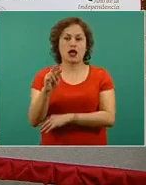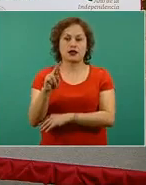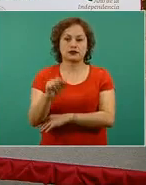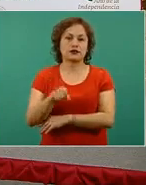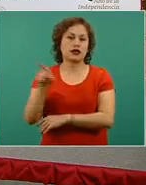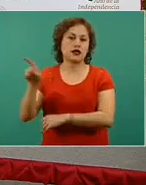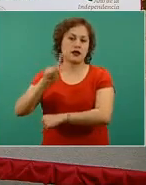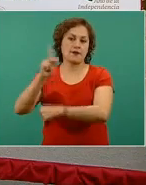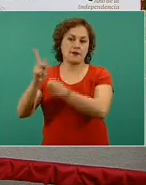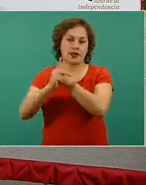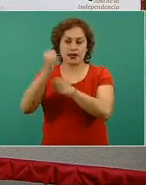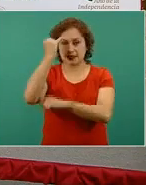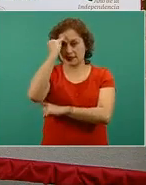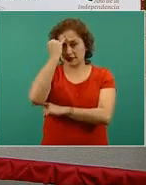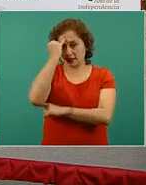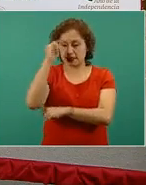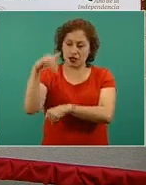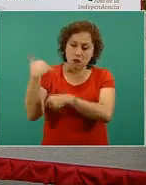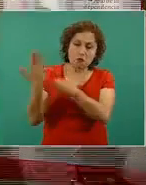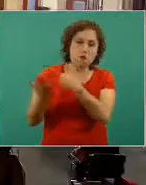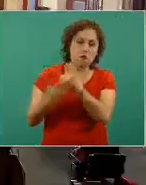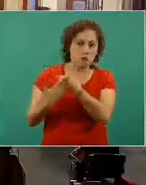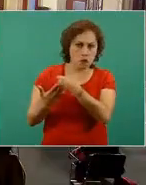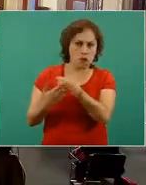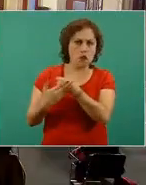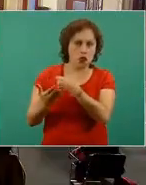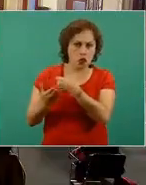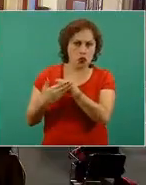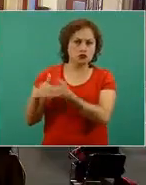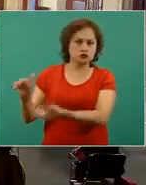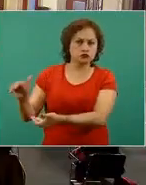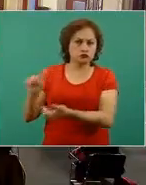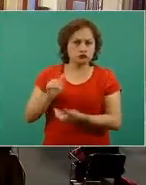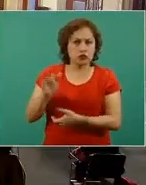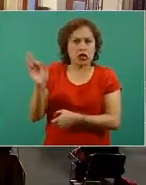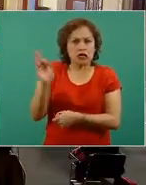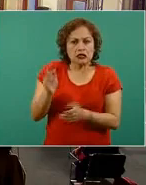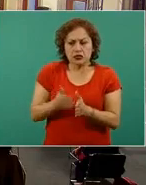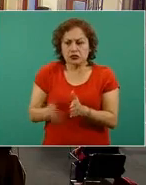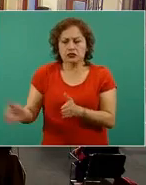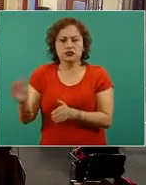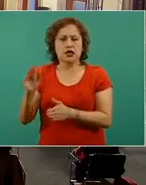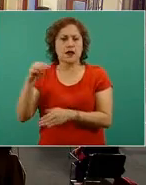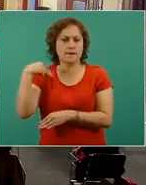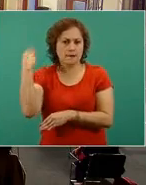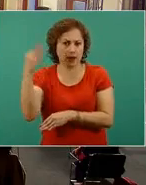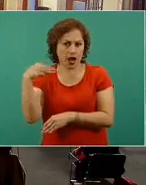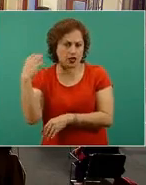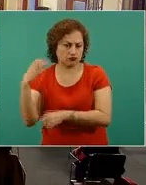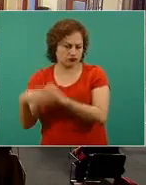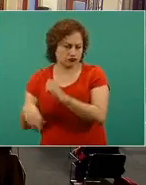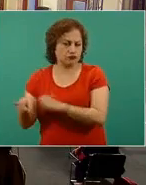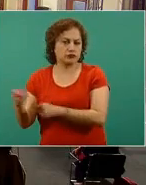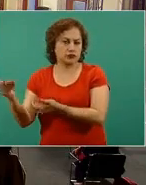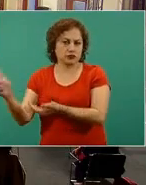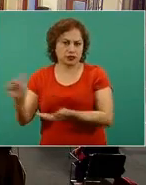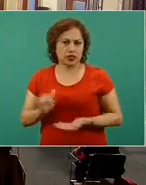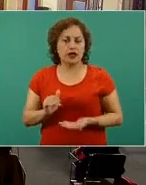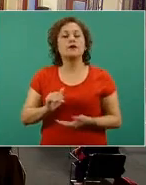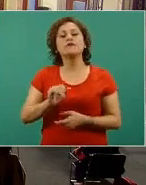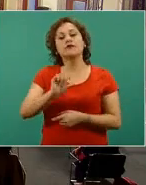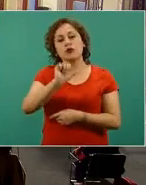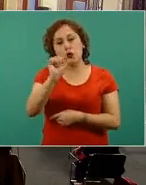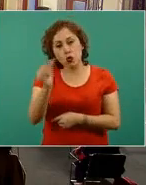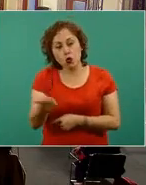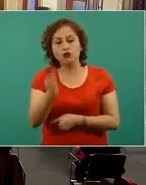India, que estarán próximas a llegar, seguramente en esta segunda quincena de marzo llegarán. Y luego la nueva noticia, que ya fue